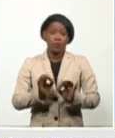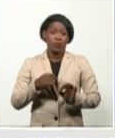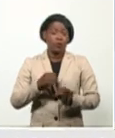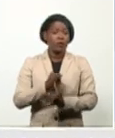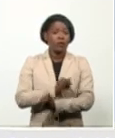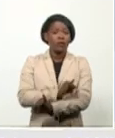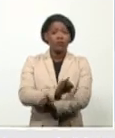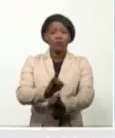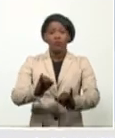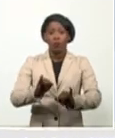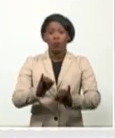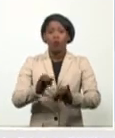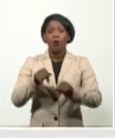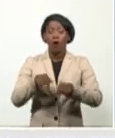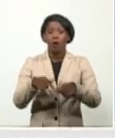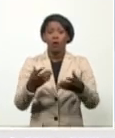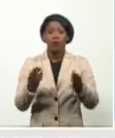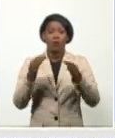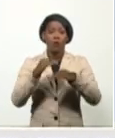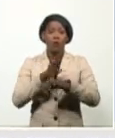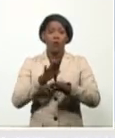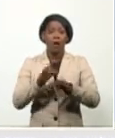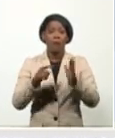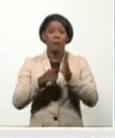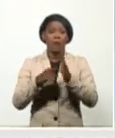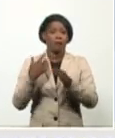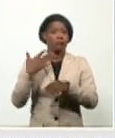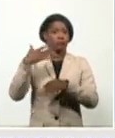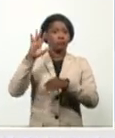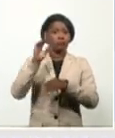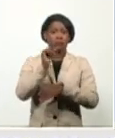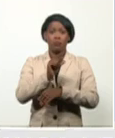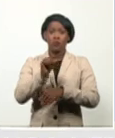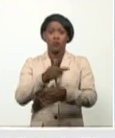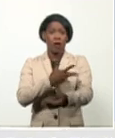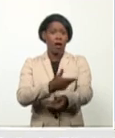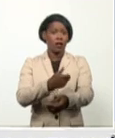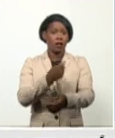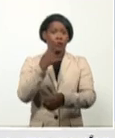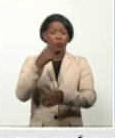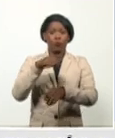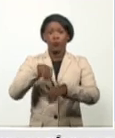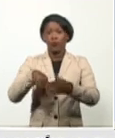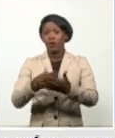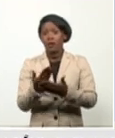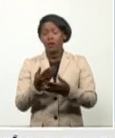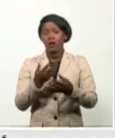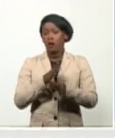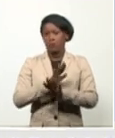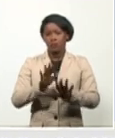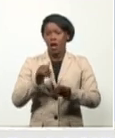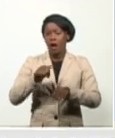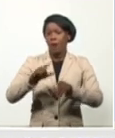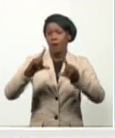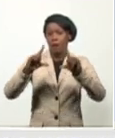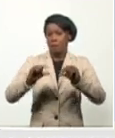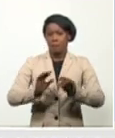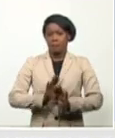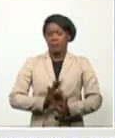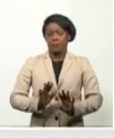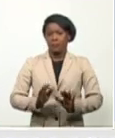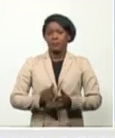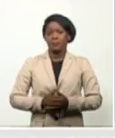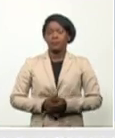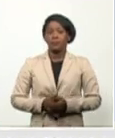a 1.900 o a 2.000 muestras como llegamos en un momento determinado. No obstante, no